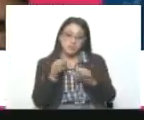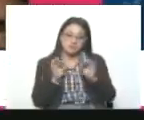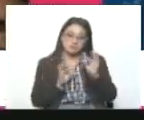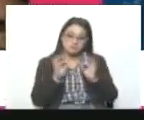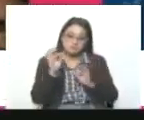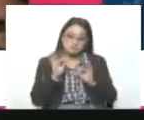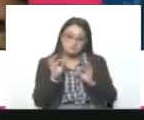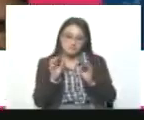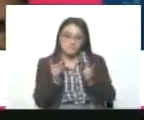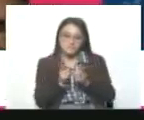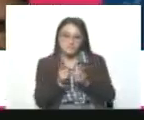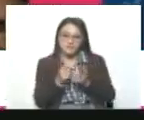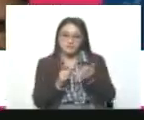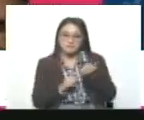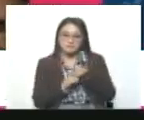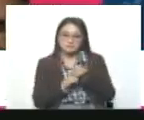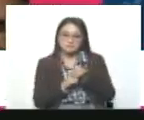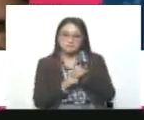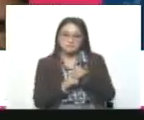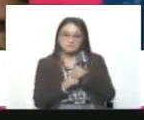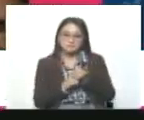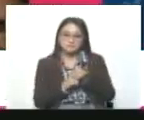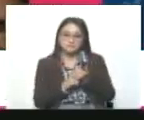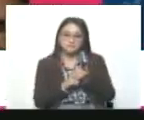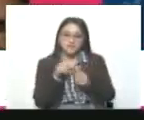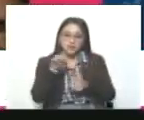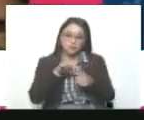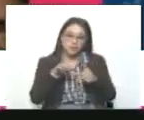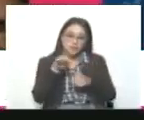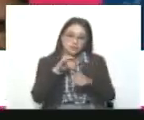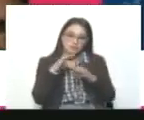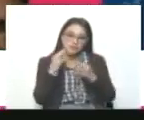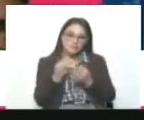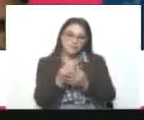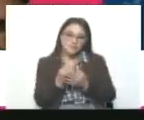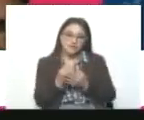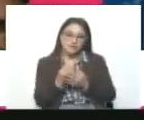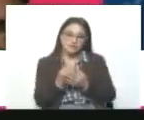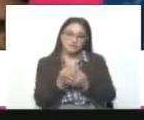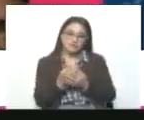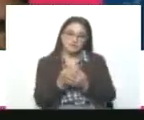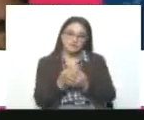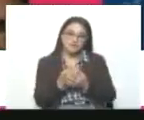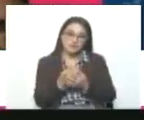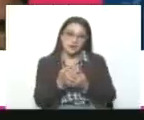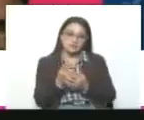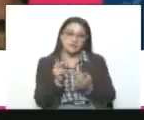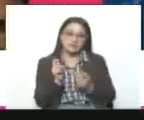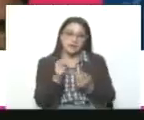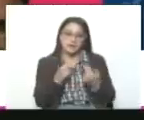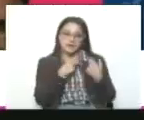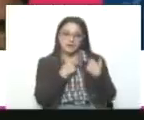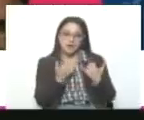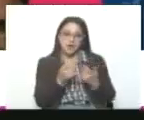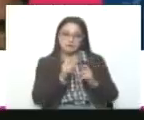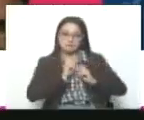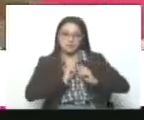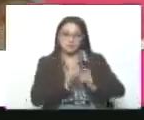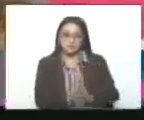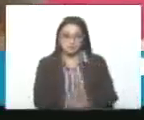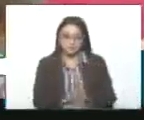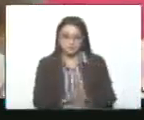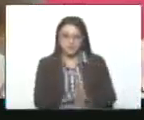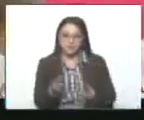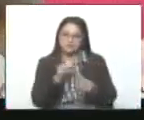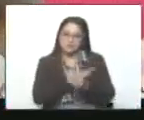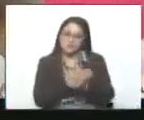podemos sustentar gran parte de esa autogestión familiar, es el reto que tenemos en esta tarea que usted nos ha encomendado, presidente. Bueno, mucha